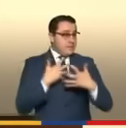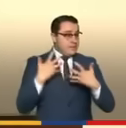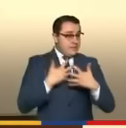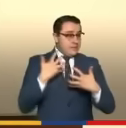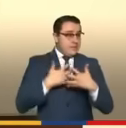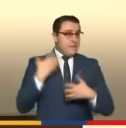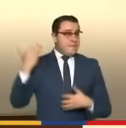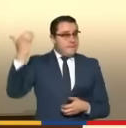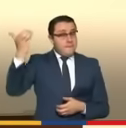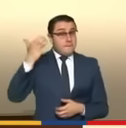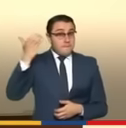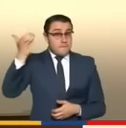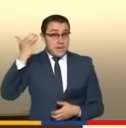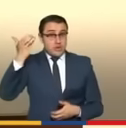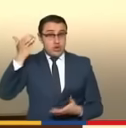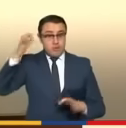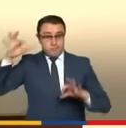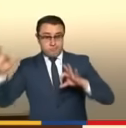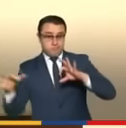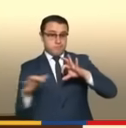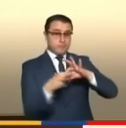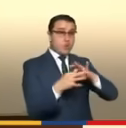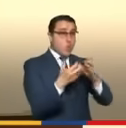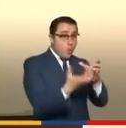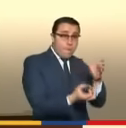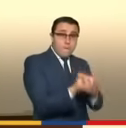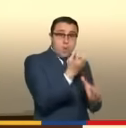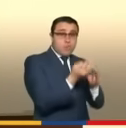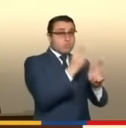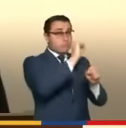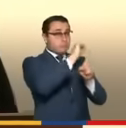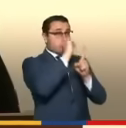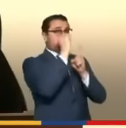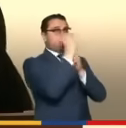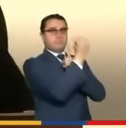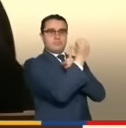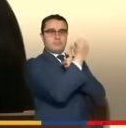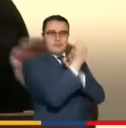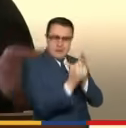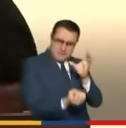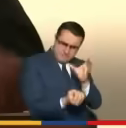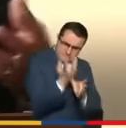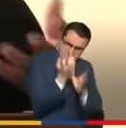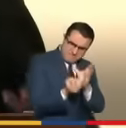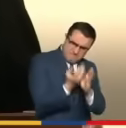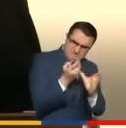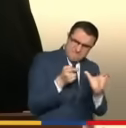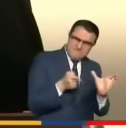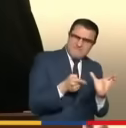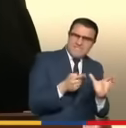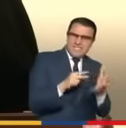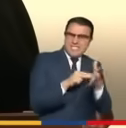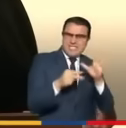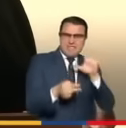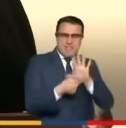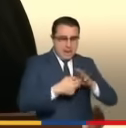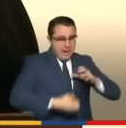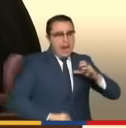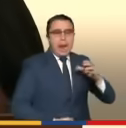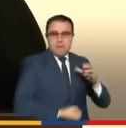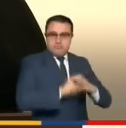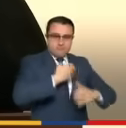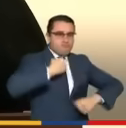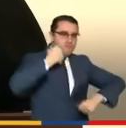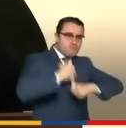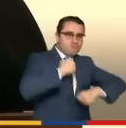la productividad de su sociedad. Y cuando se habla de productividad, que tiene que ver con producción,